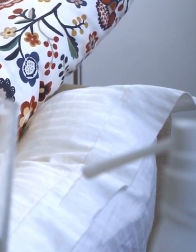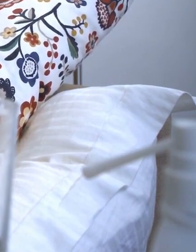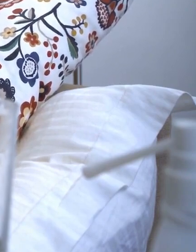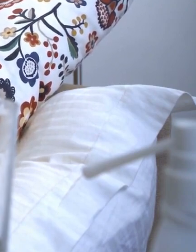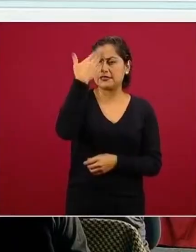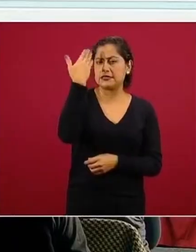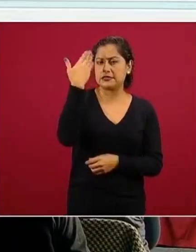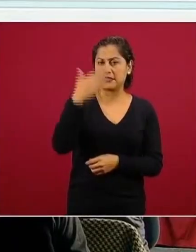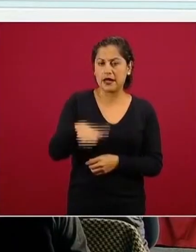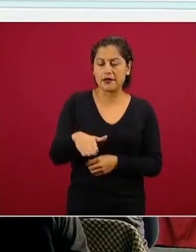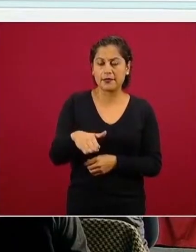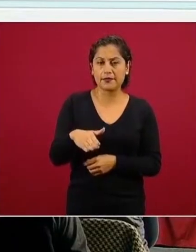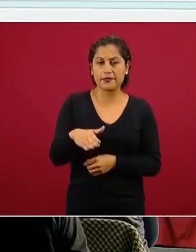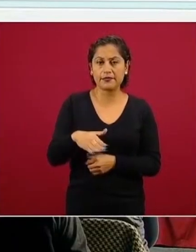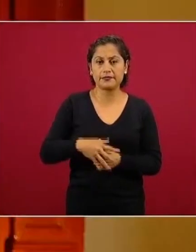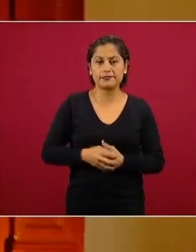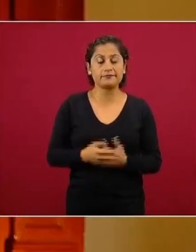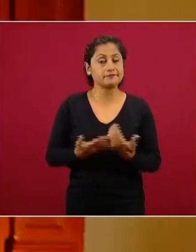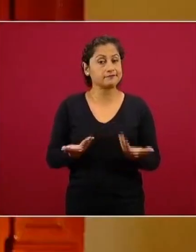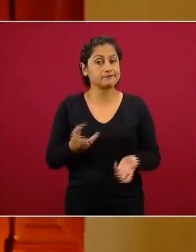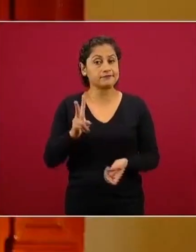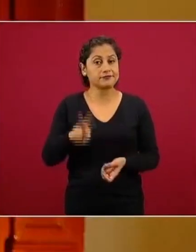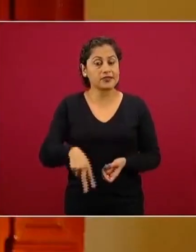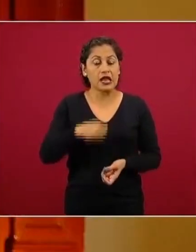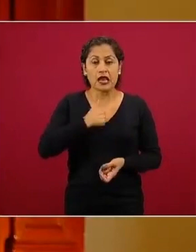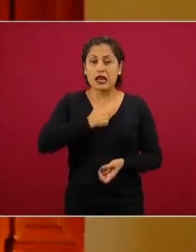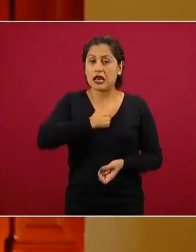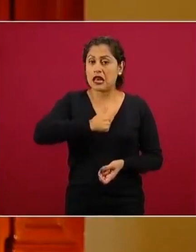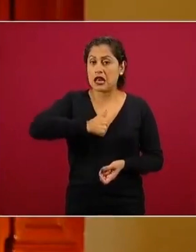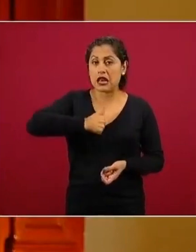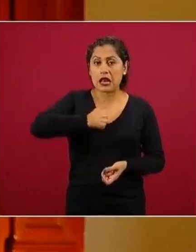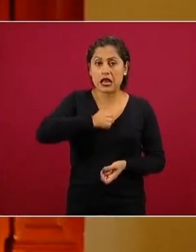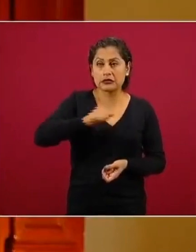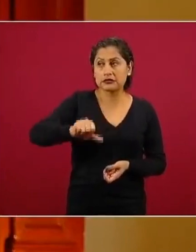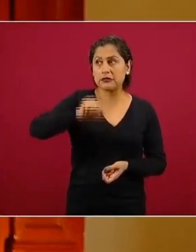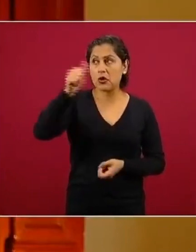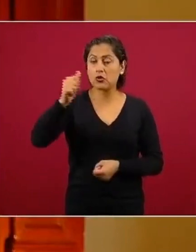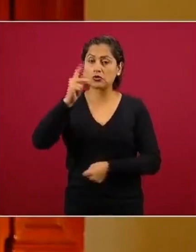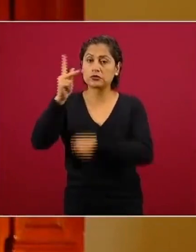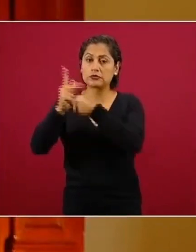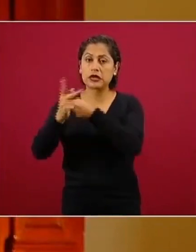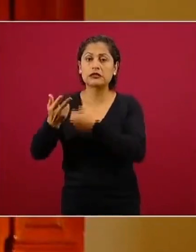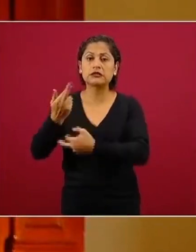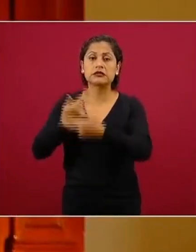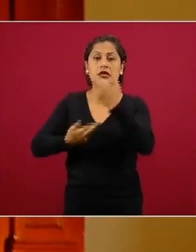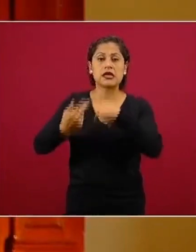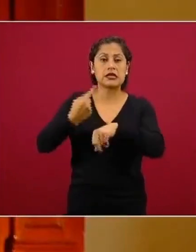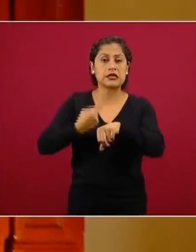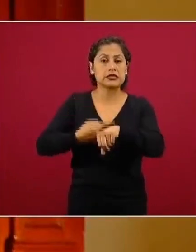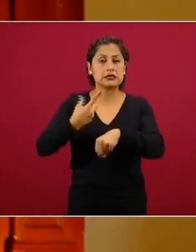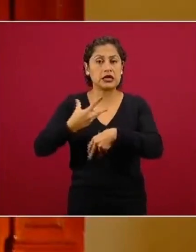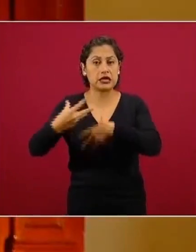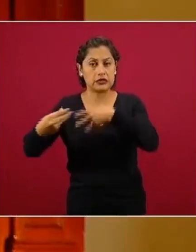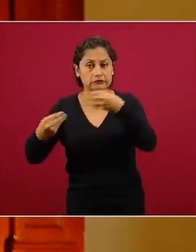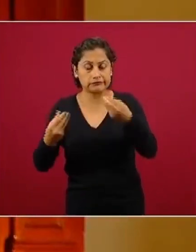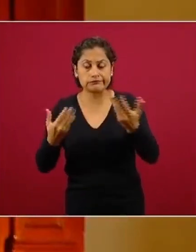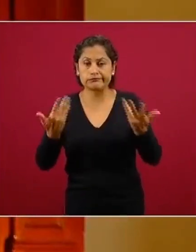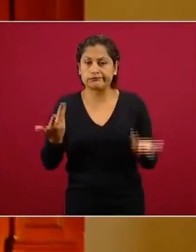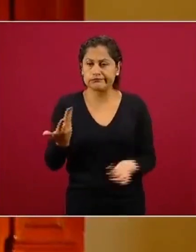de influenza. Desafortunadamente, en otros países ya se experimentan rebrotes y desde hace varias